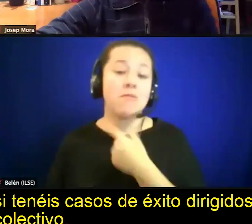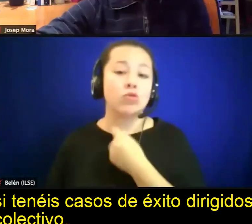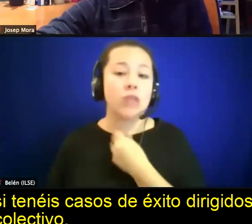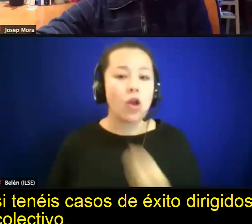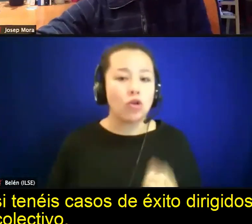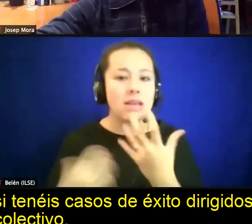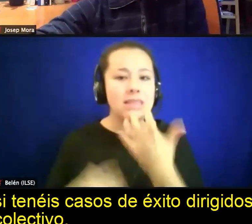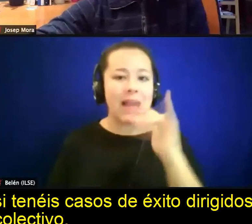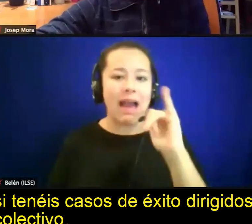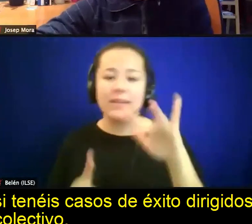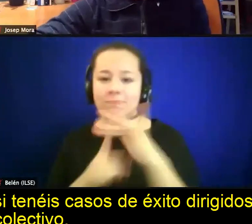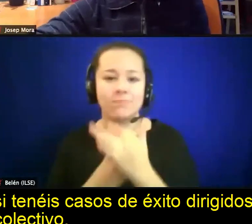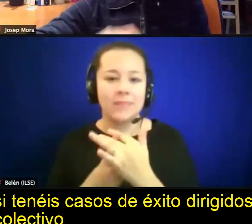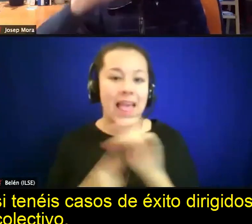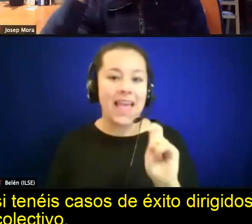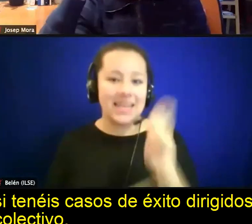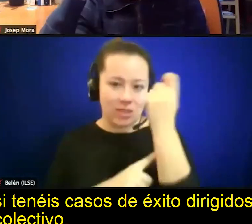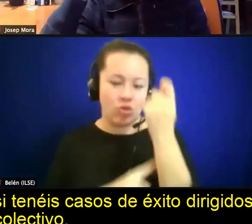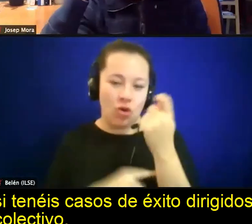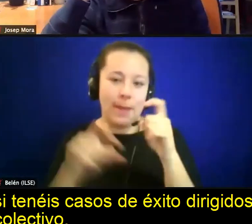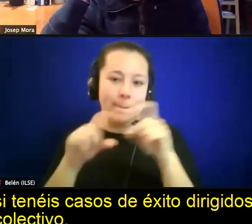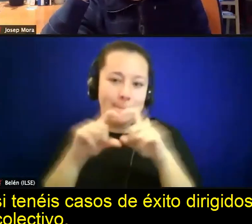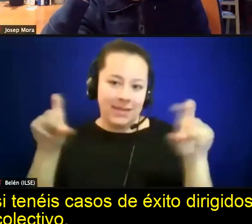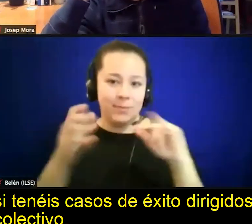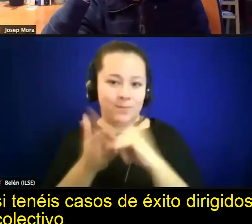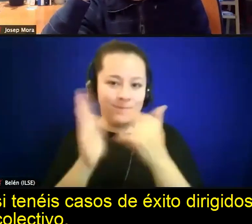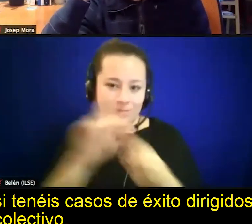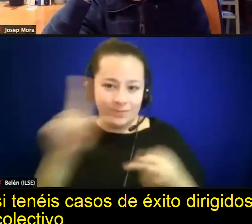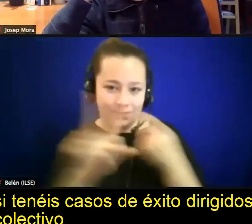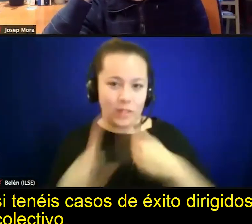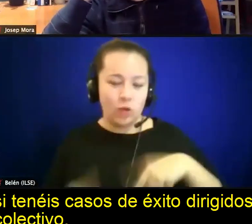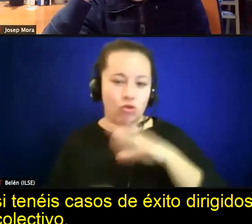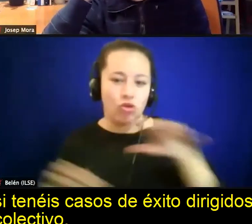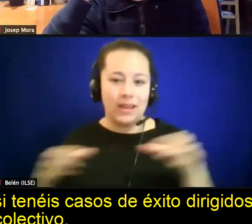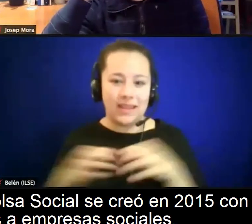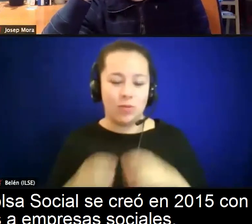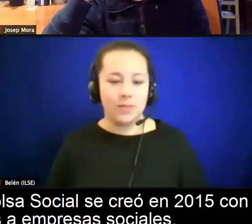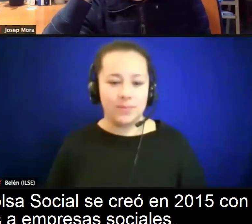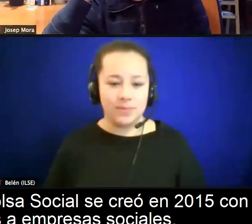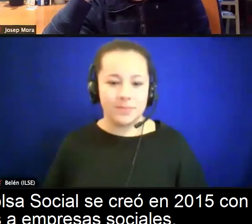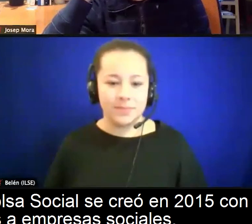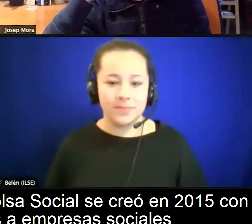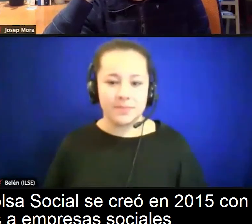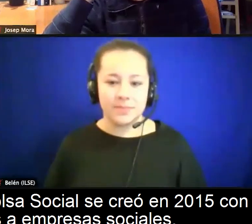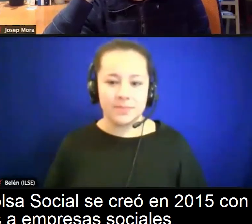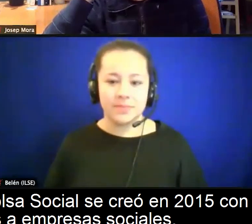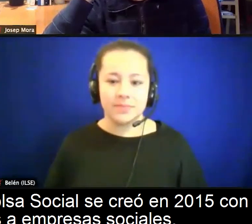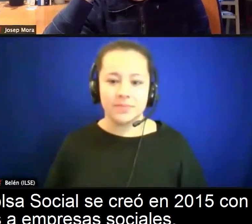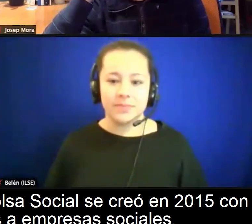de éxito entre las empresas con proyectos dirigidos a nuestro colectivo. Vale. Bueno, para